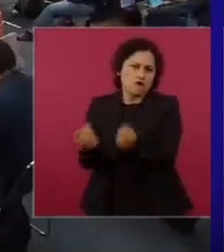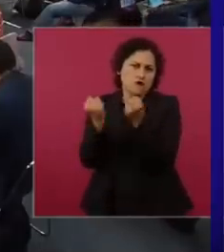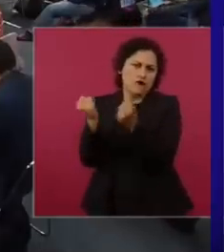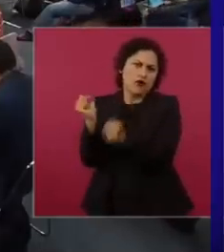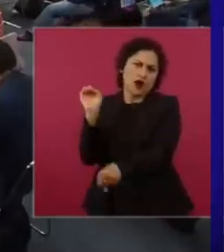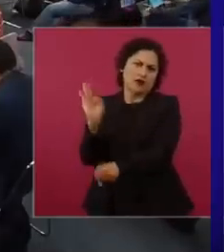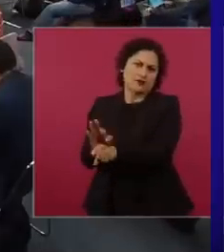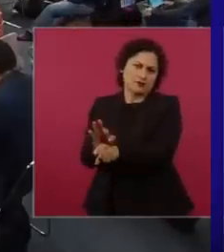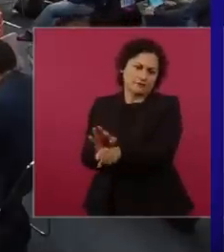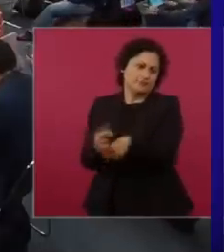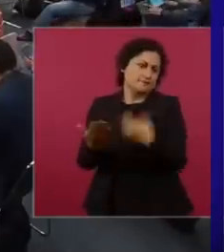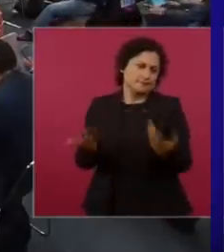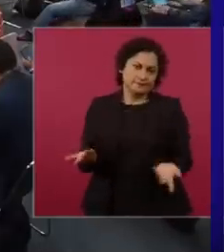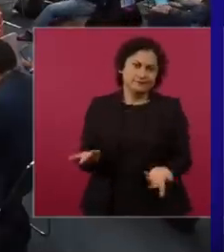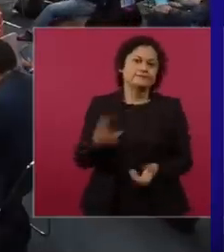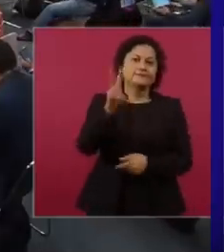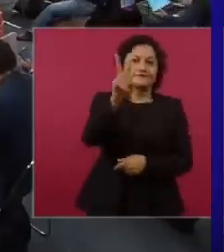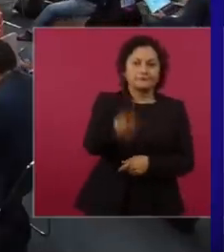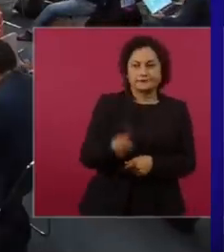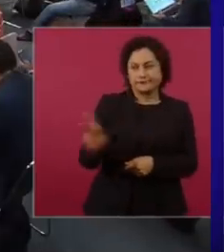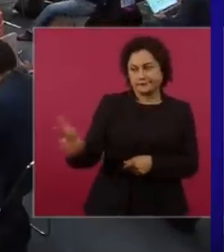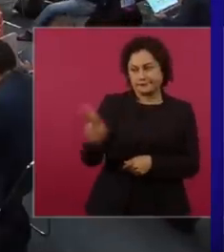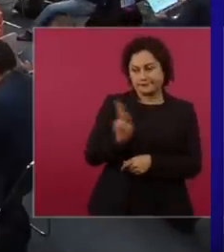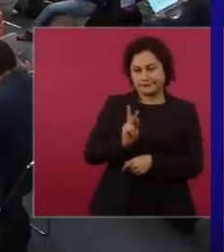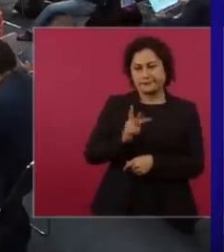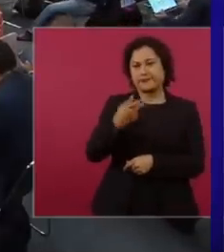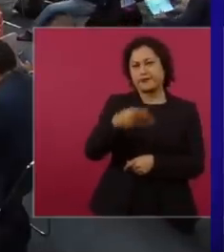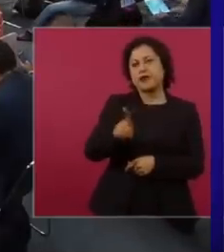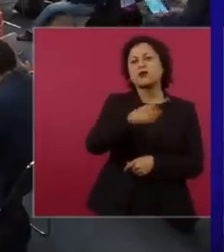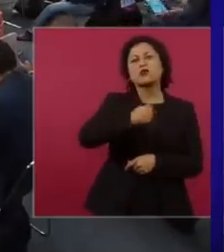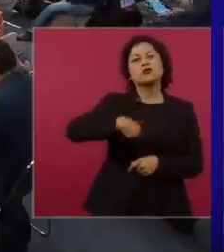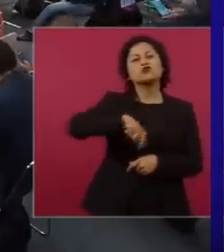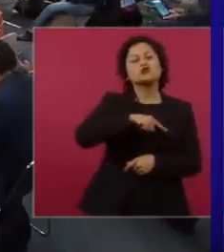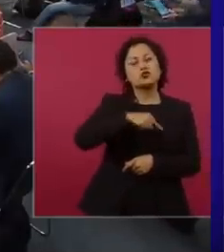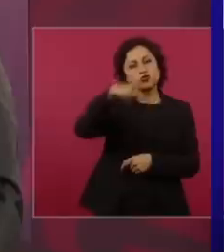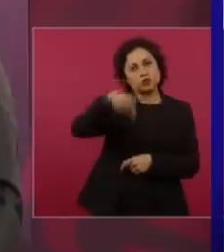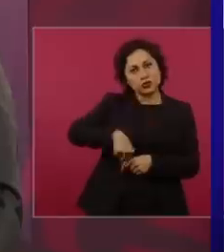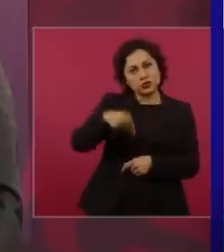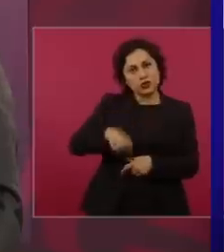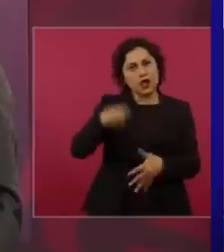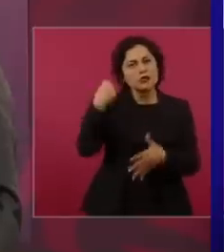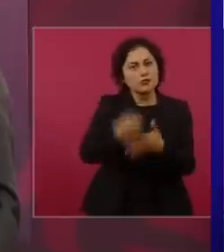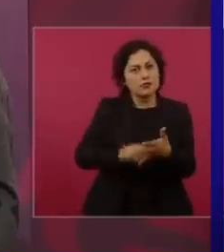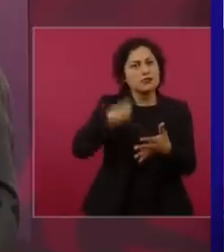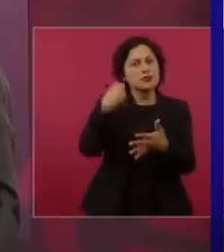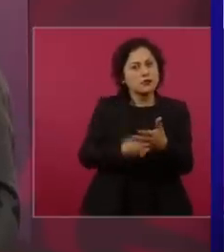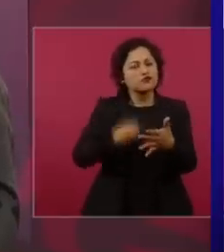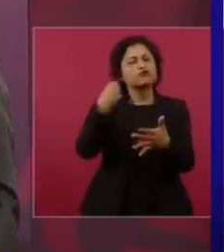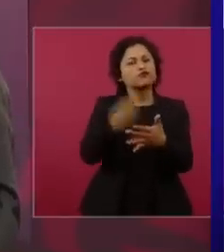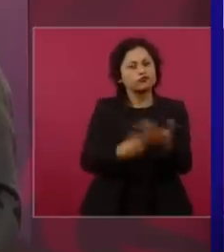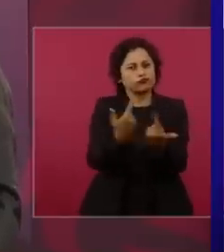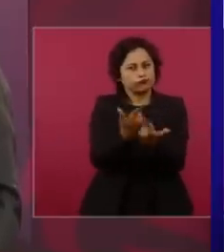Nosotros llegamos porque hicimos un trabajo de organización y se creó un partido que no puedo